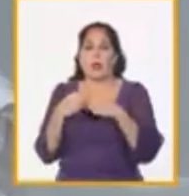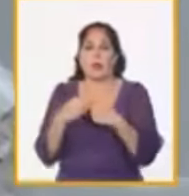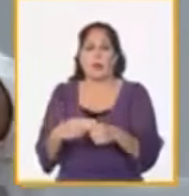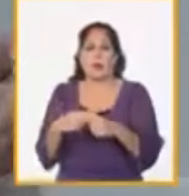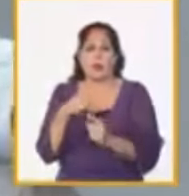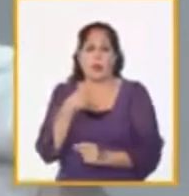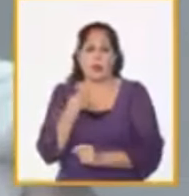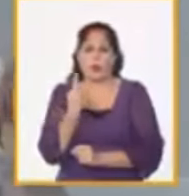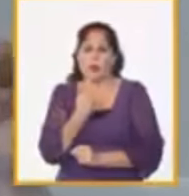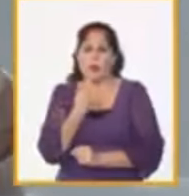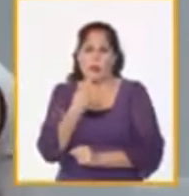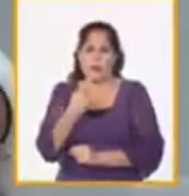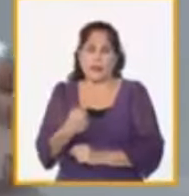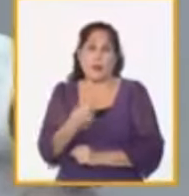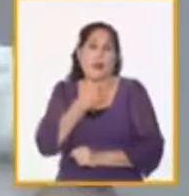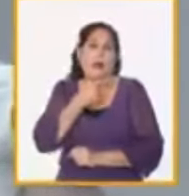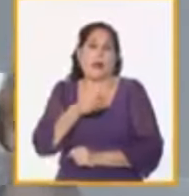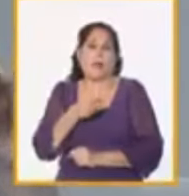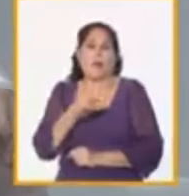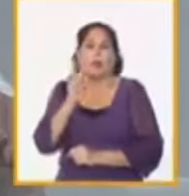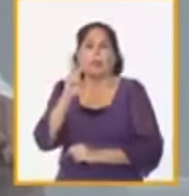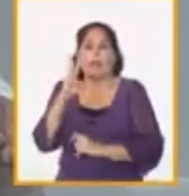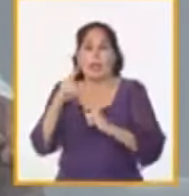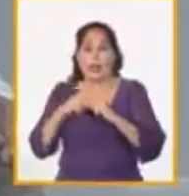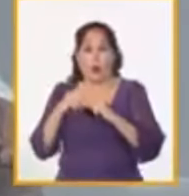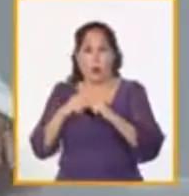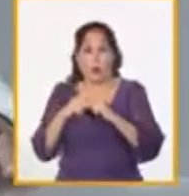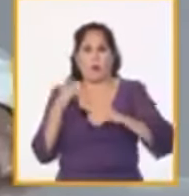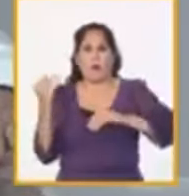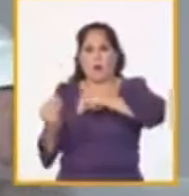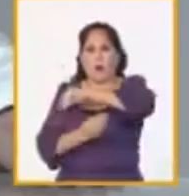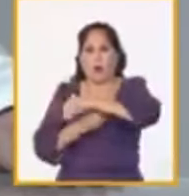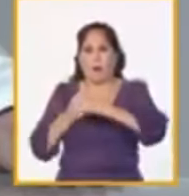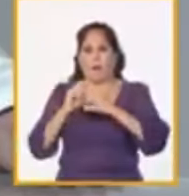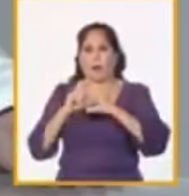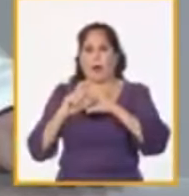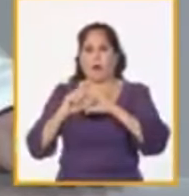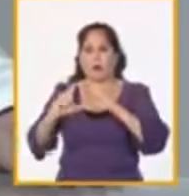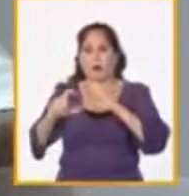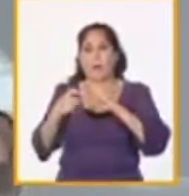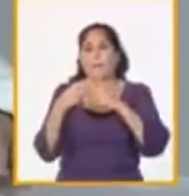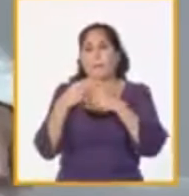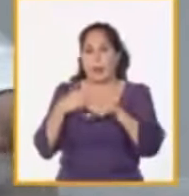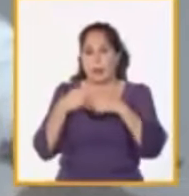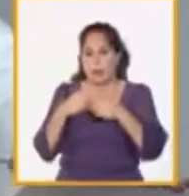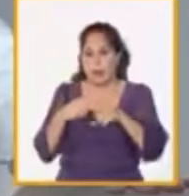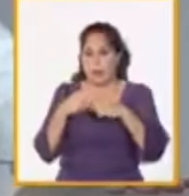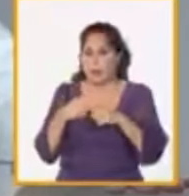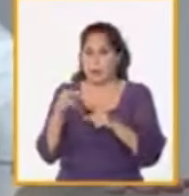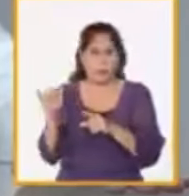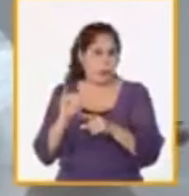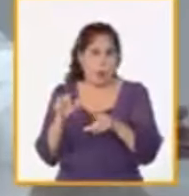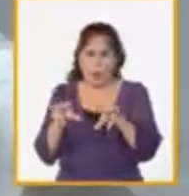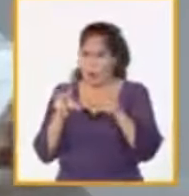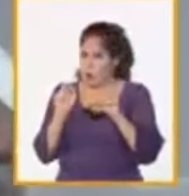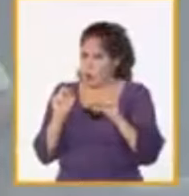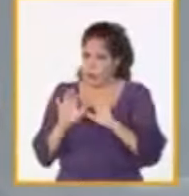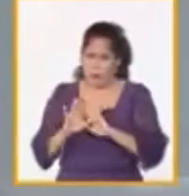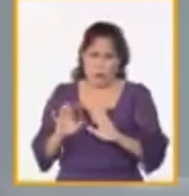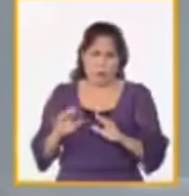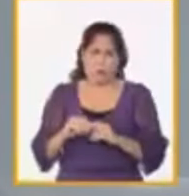decimos, si usted sustituye 3 kilómetros de redes por mantenimiento, es igual que si lo hace por inversión. O